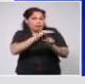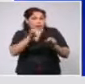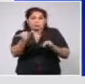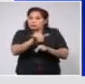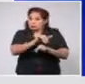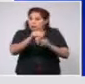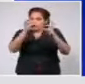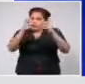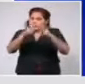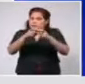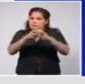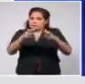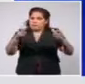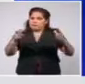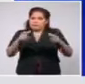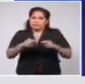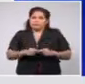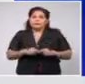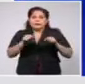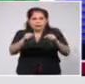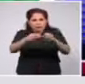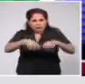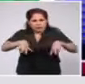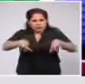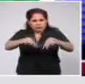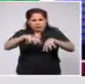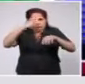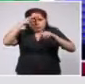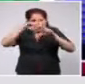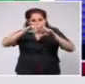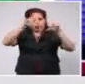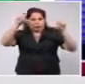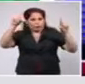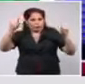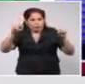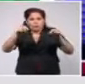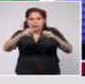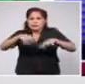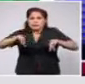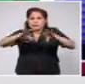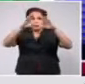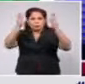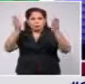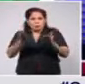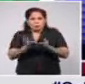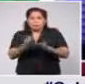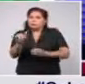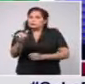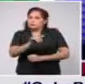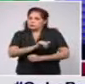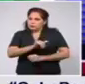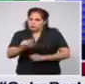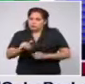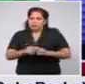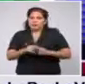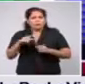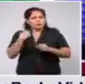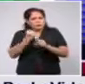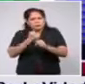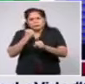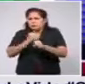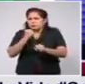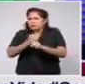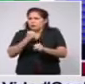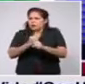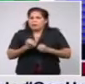cifra elevada. Esa es la situación en Cuba, la situación un tanto compleja todavía, se trabaja intensamente,